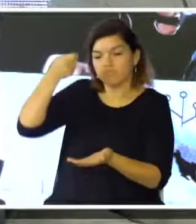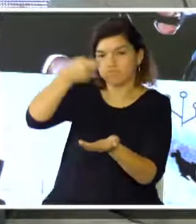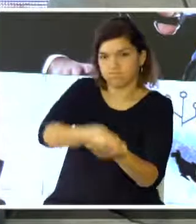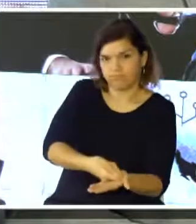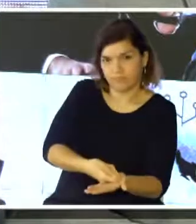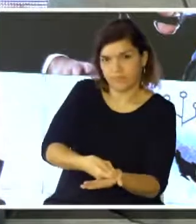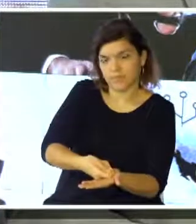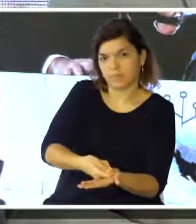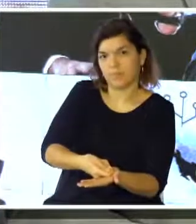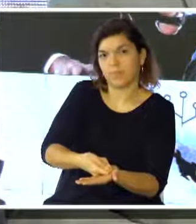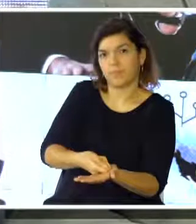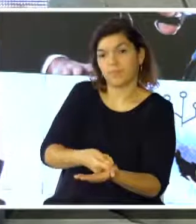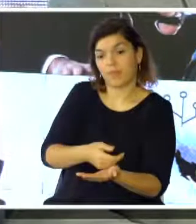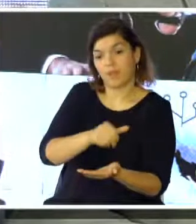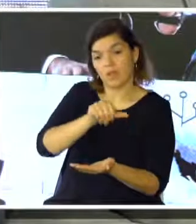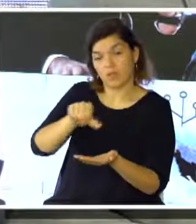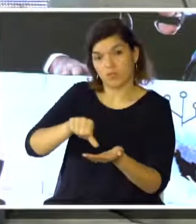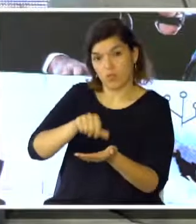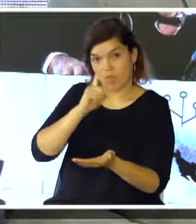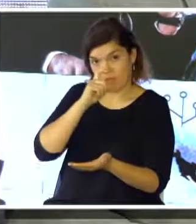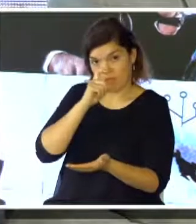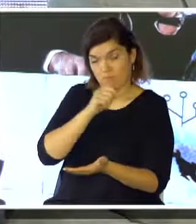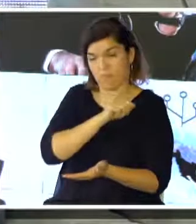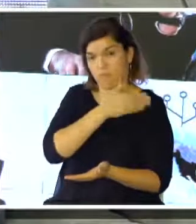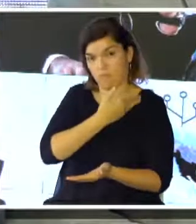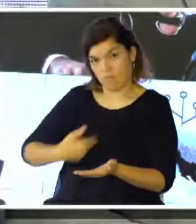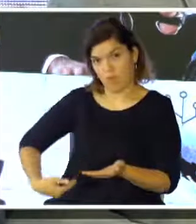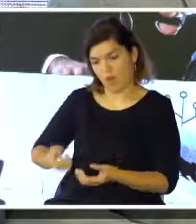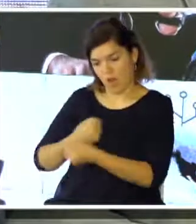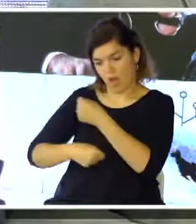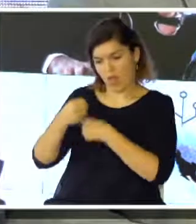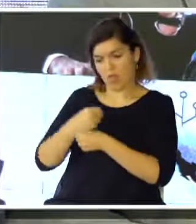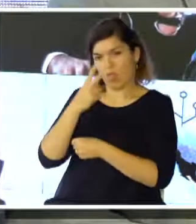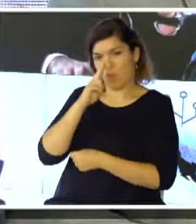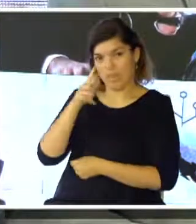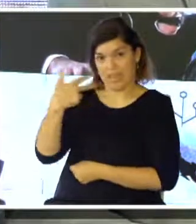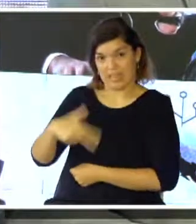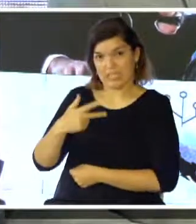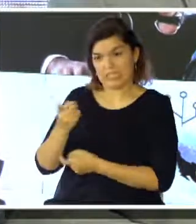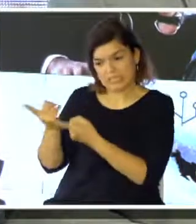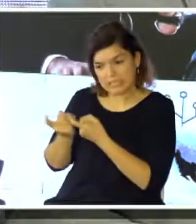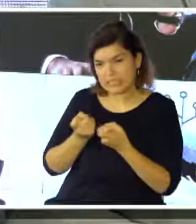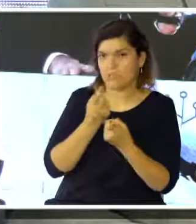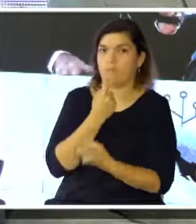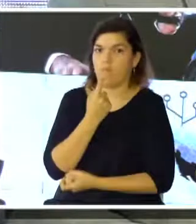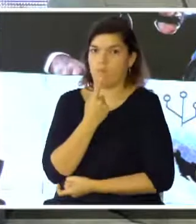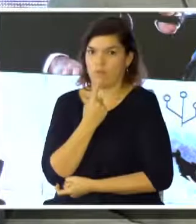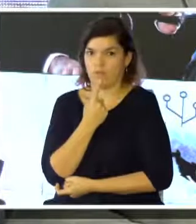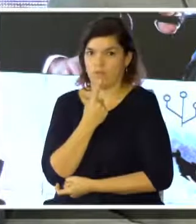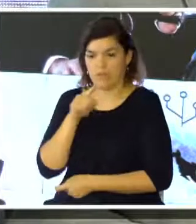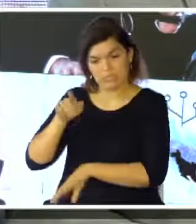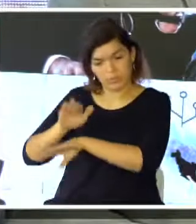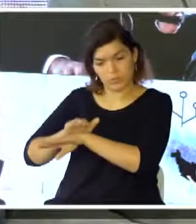grande que hizo las ciudades del 2013 la verdad que por una necesidad política por ese momento